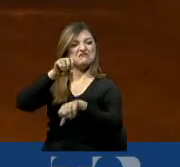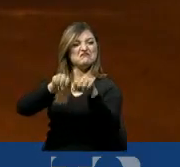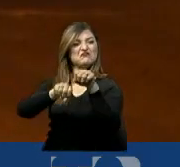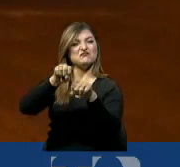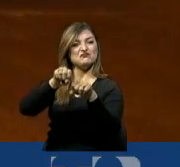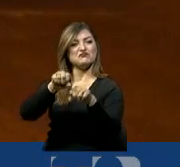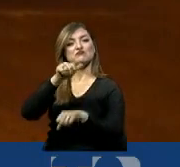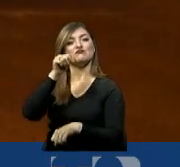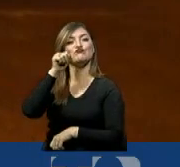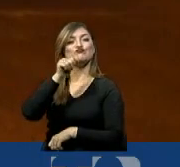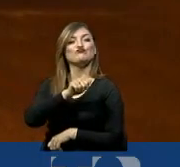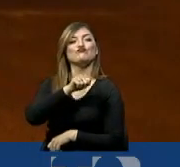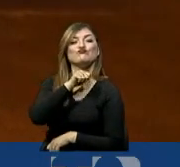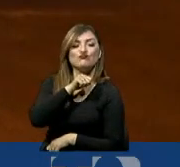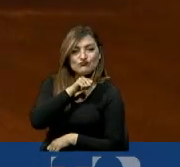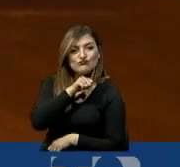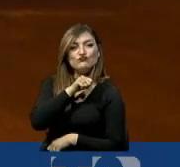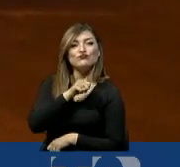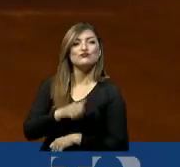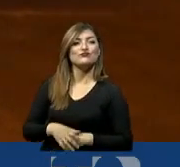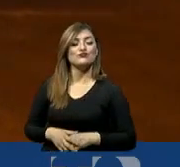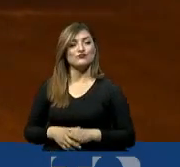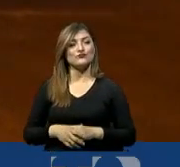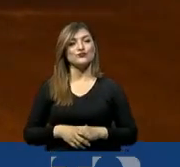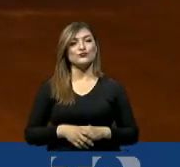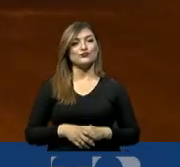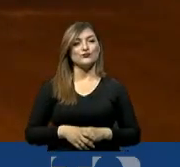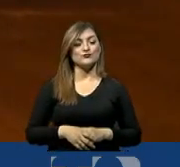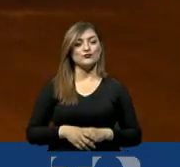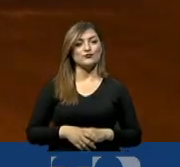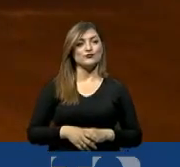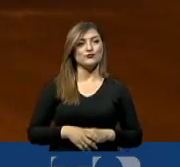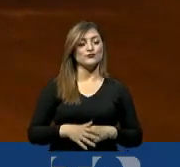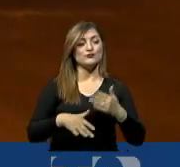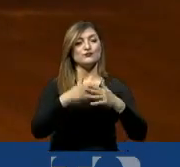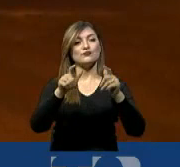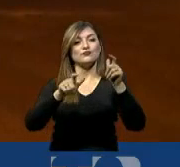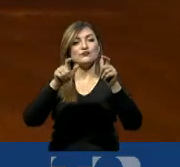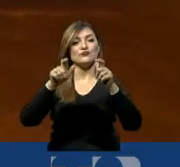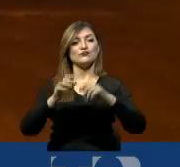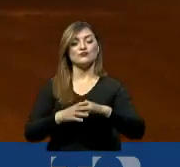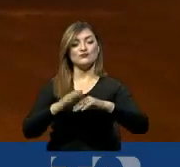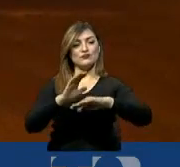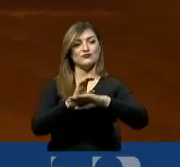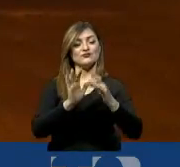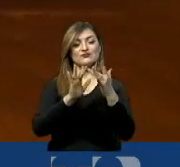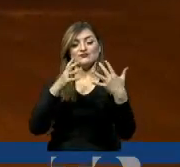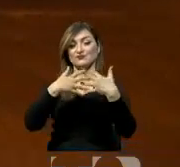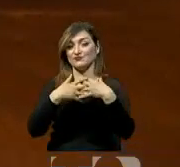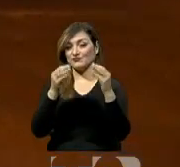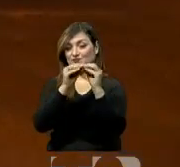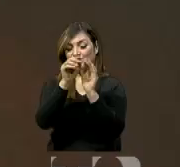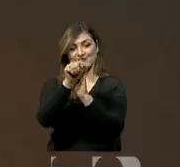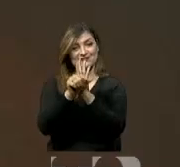la inseguridad, la delincuencia que está acechando precisamente a todos los capitalinos. Ya regresamos en unos minutos para contarles